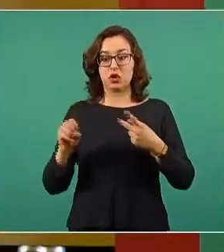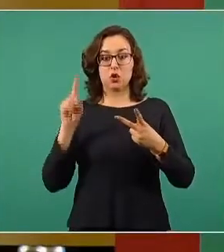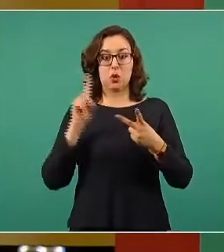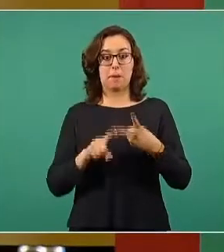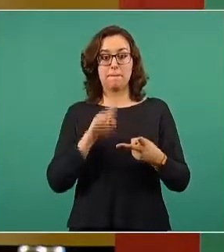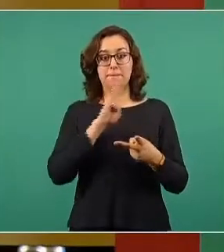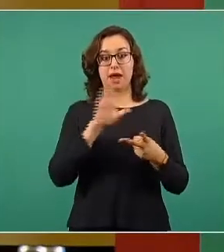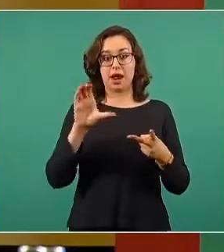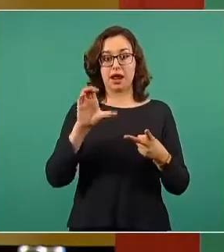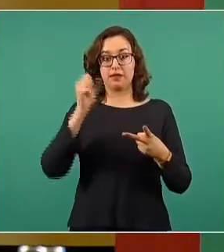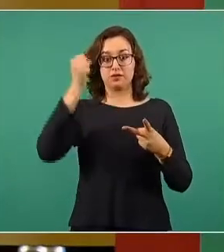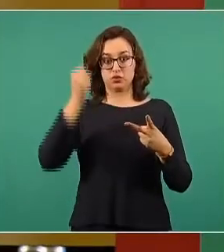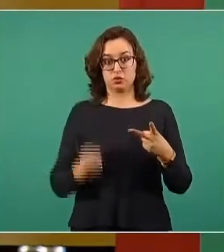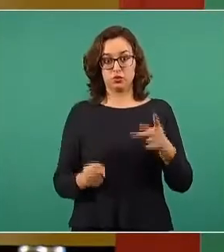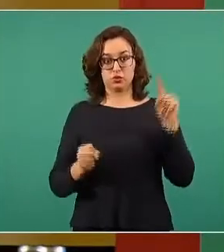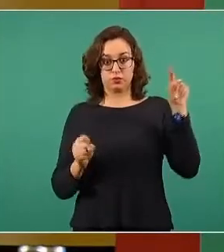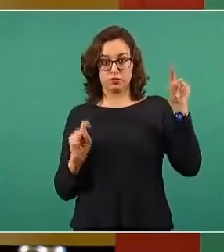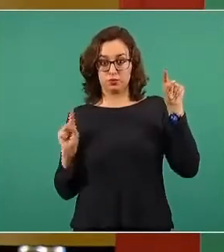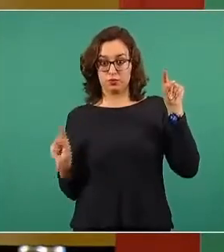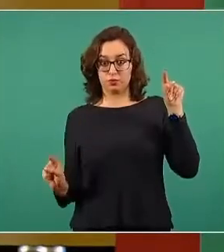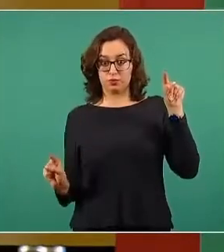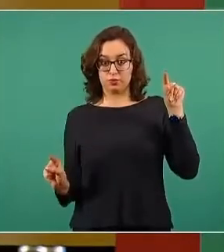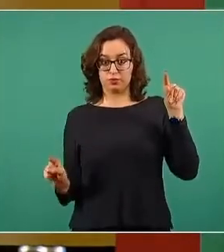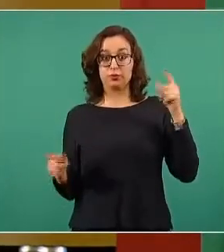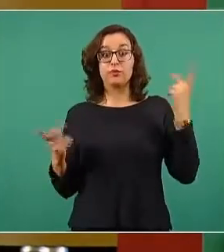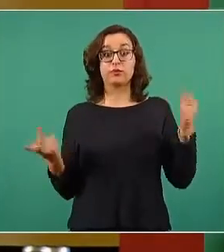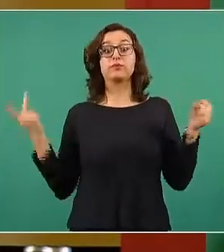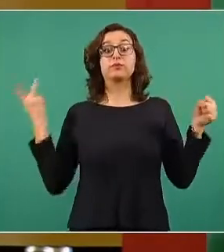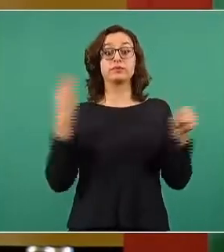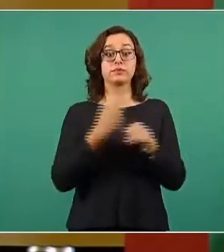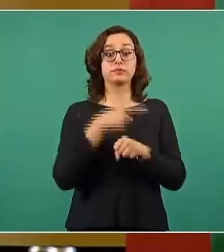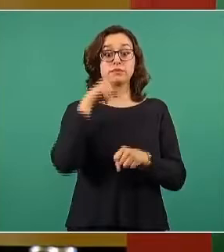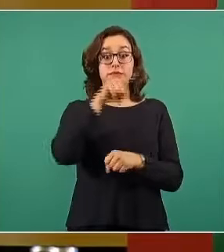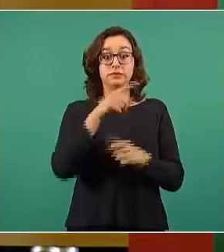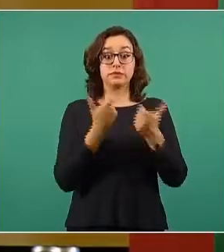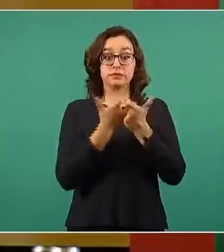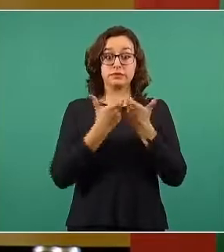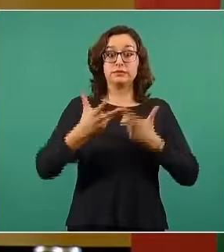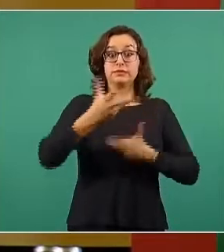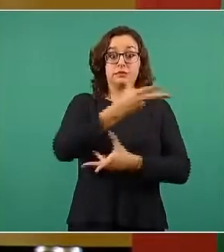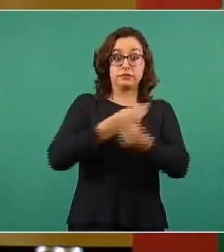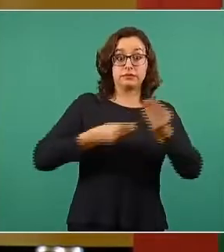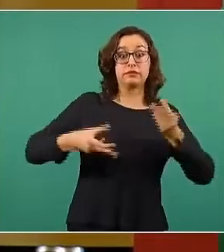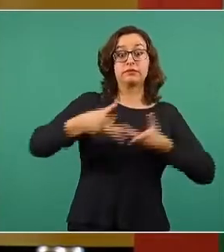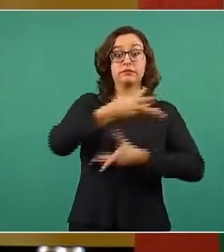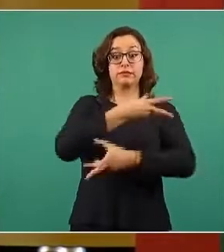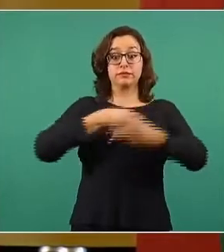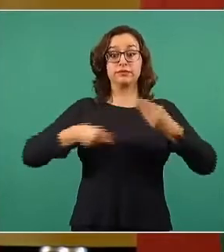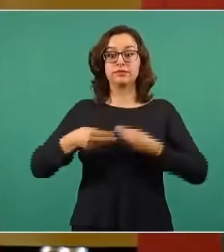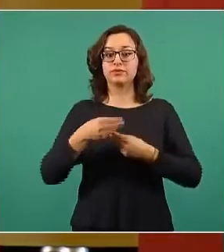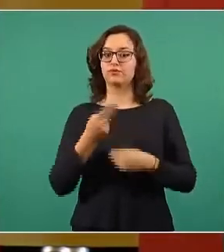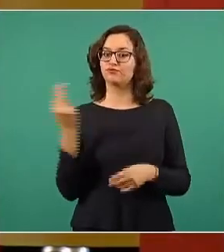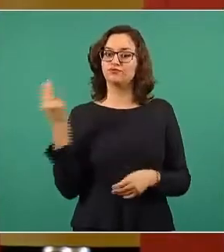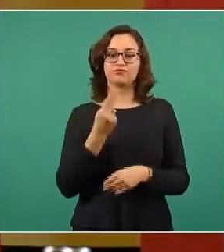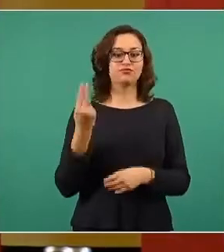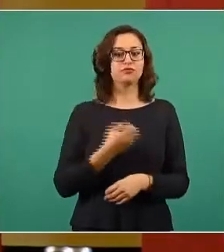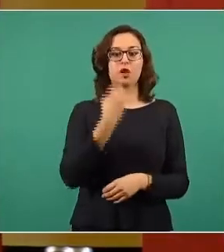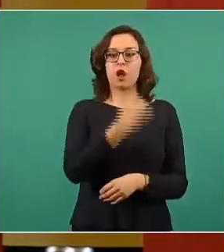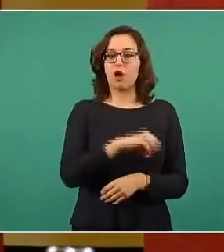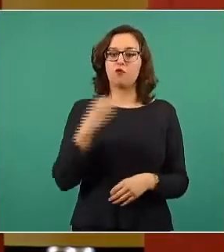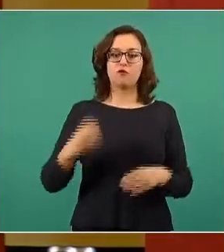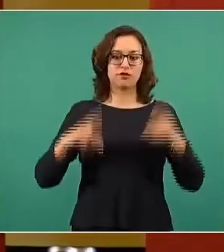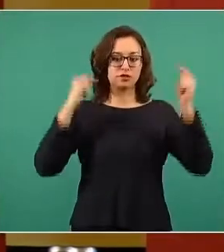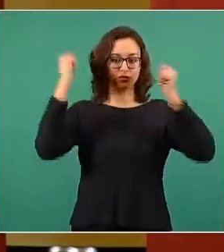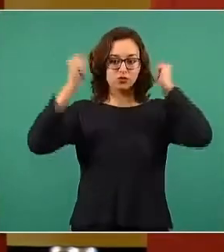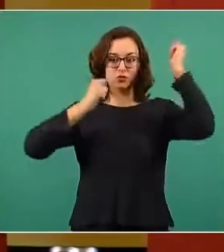Sur. Son 2 entidades federativas cuya economía, la economía de estas entidades, de estos estados, depende